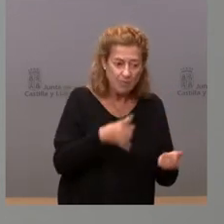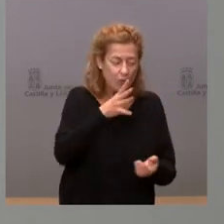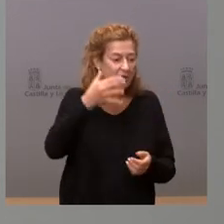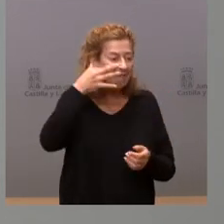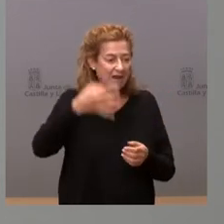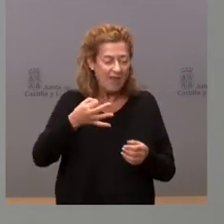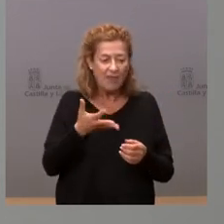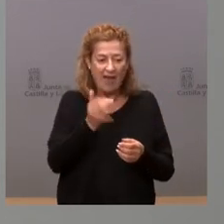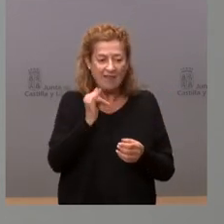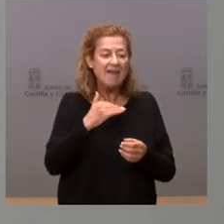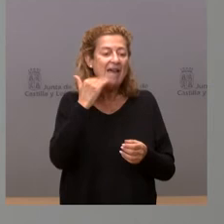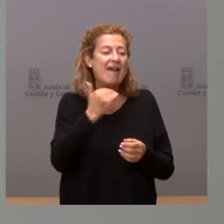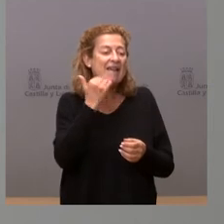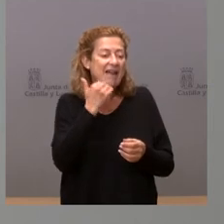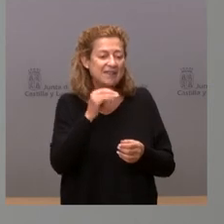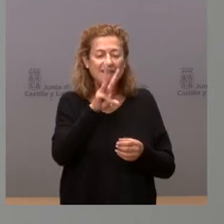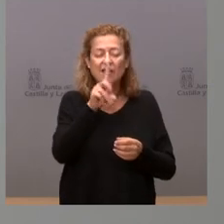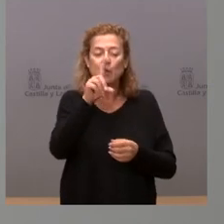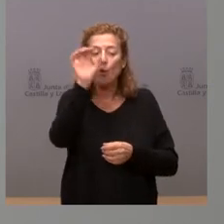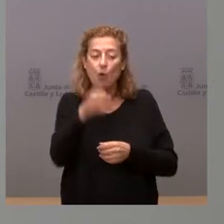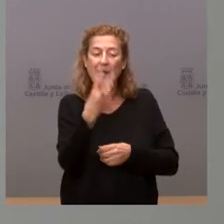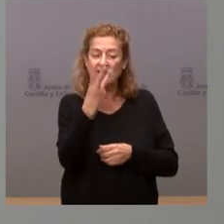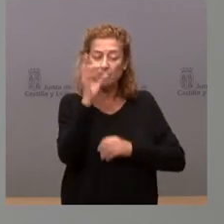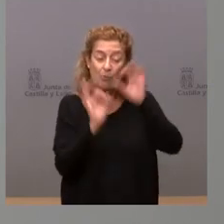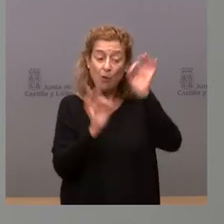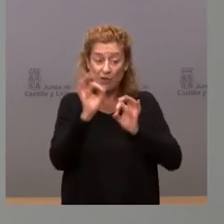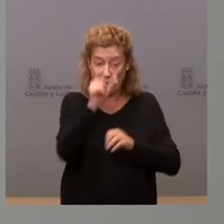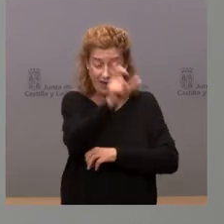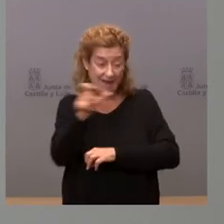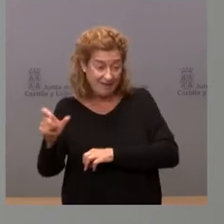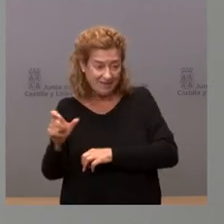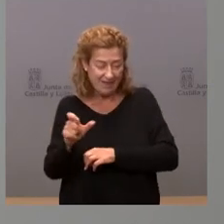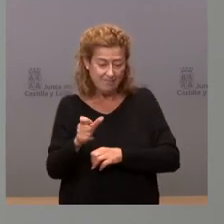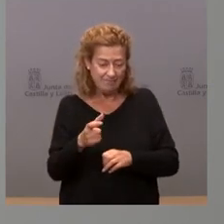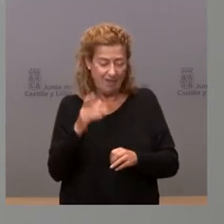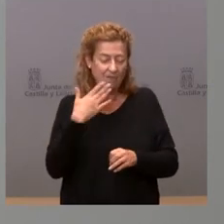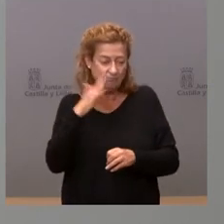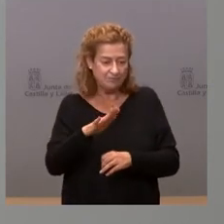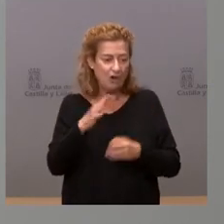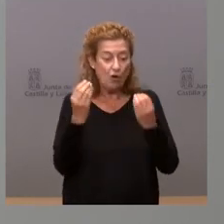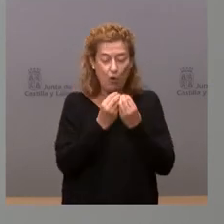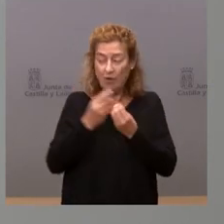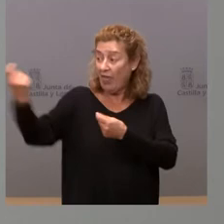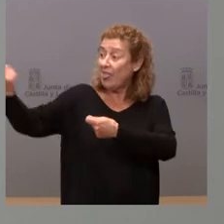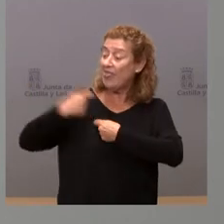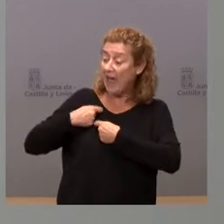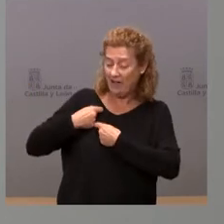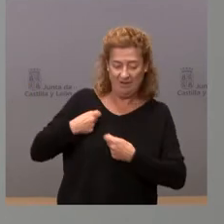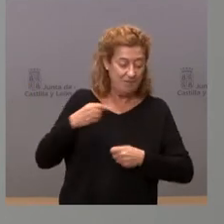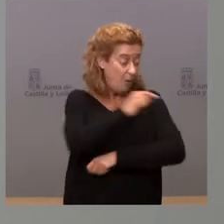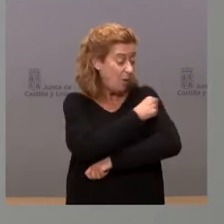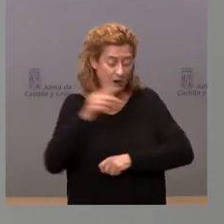tenemos el 31 3% de la población que correspondería que correspondía prácticamente con las dosis que nos dan que nos han